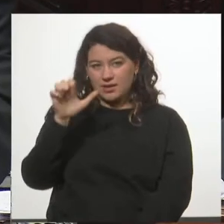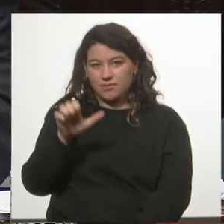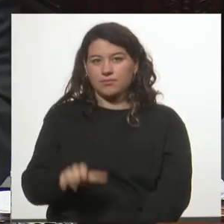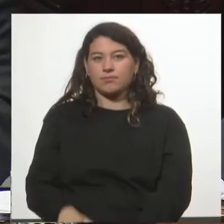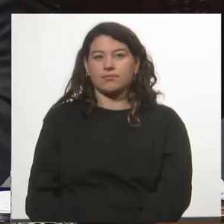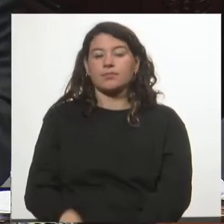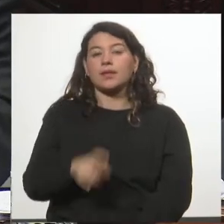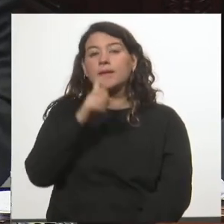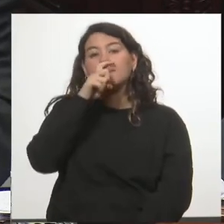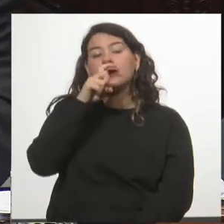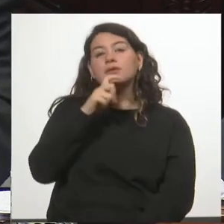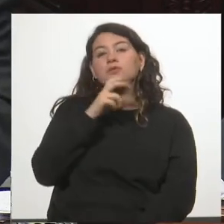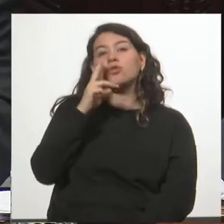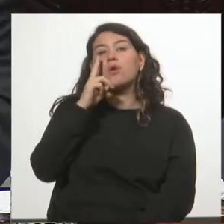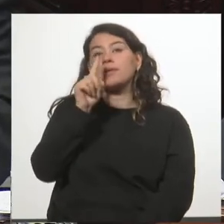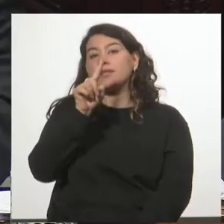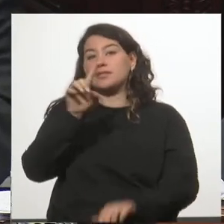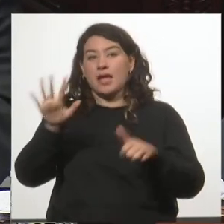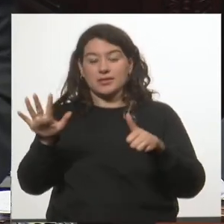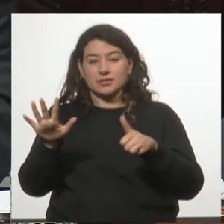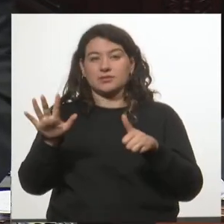marzo del 2016